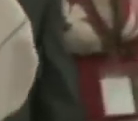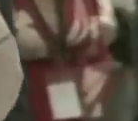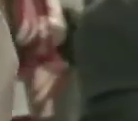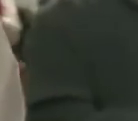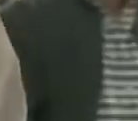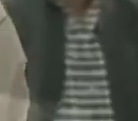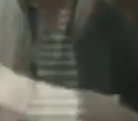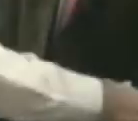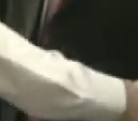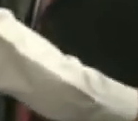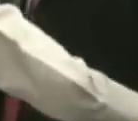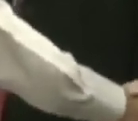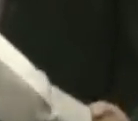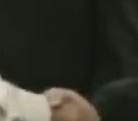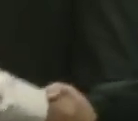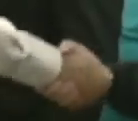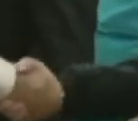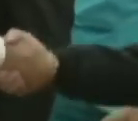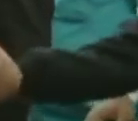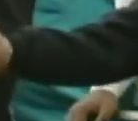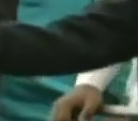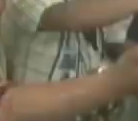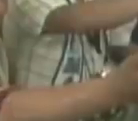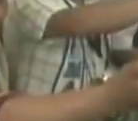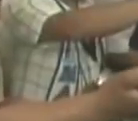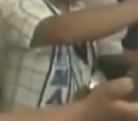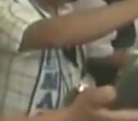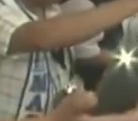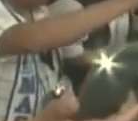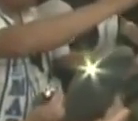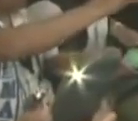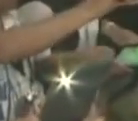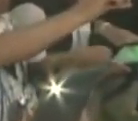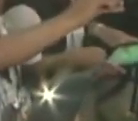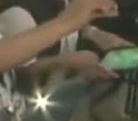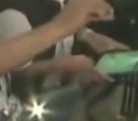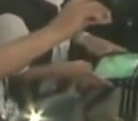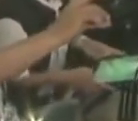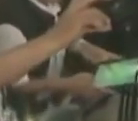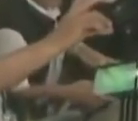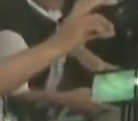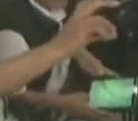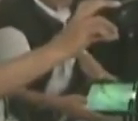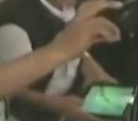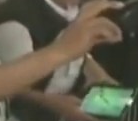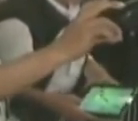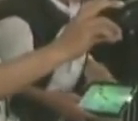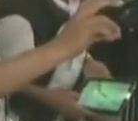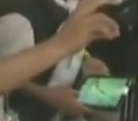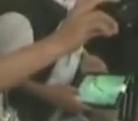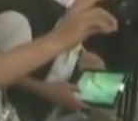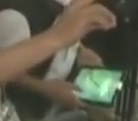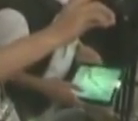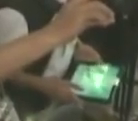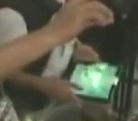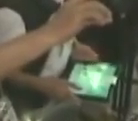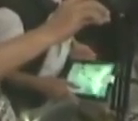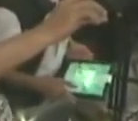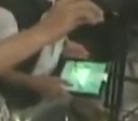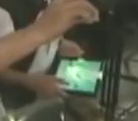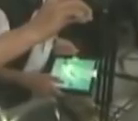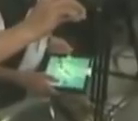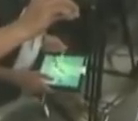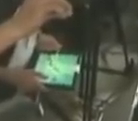de Gobiernos Locales y Democracia Participativa. 100 autoridades locales de América Latina y el Caribe de